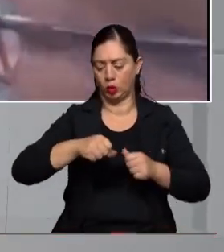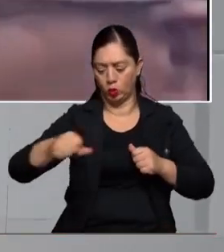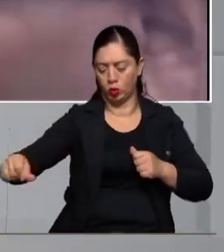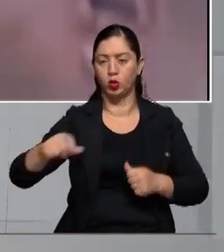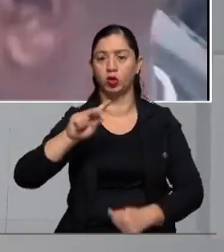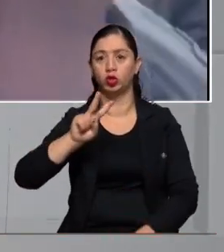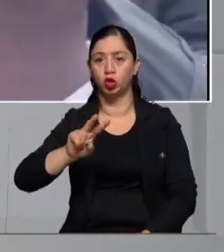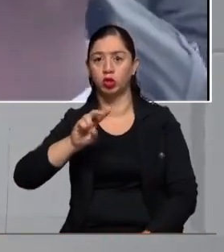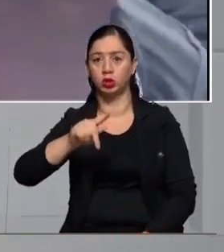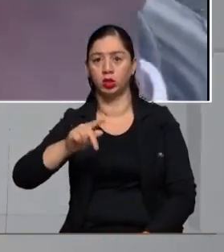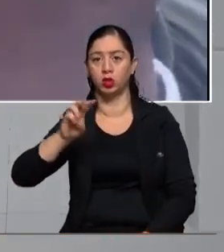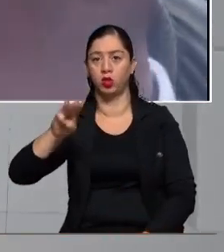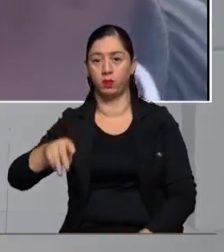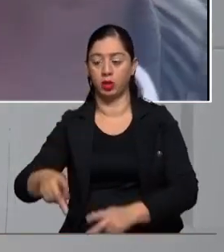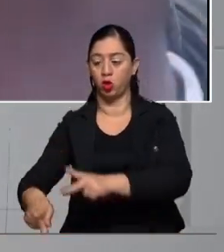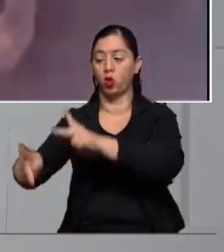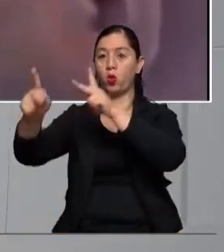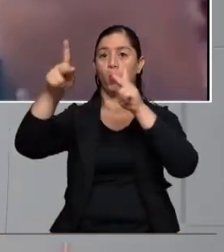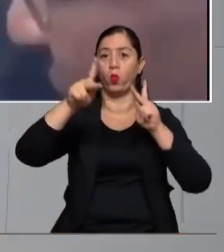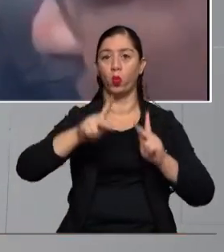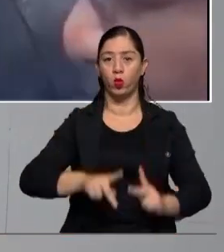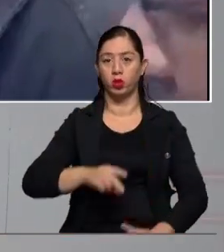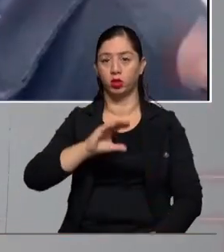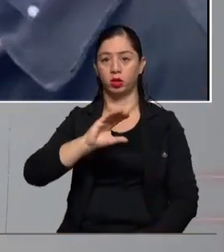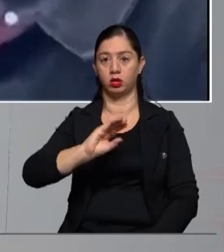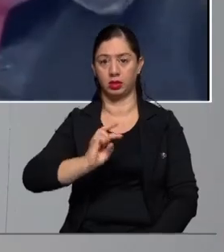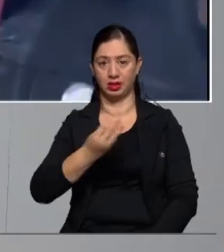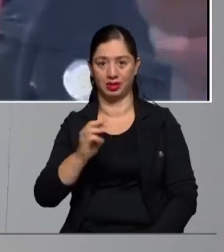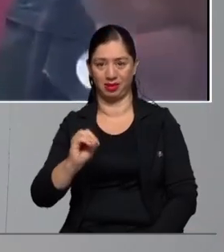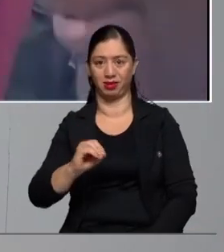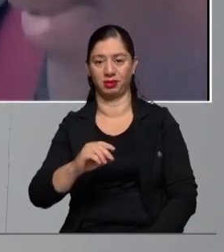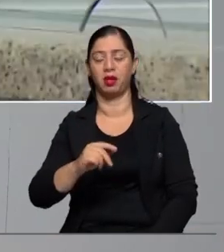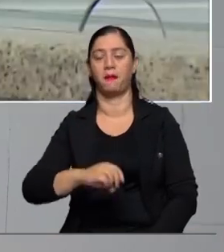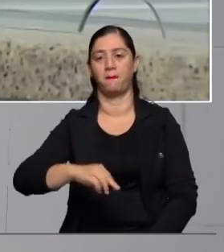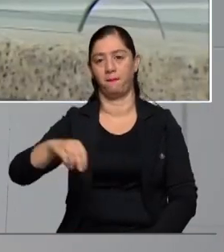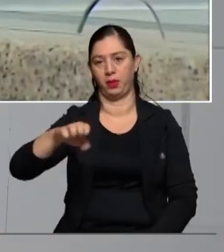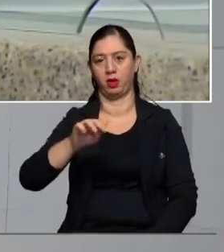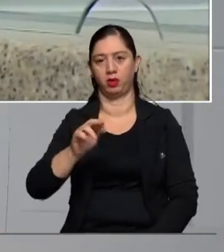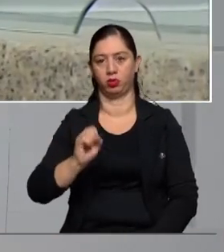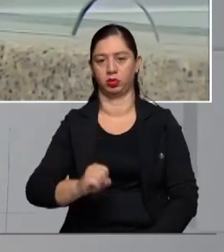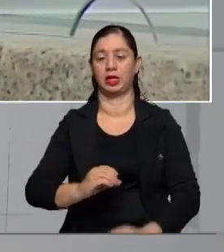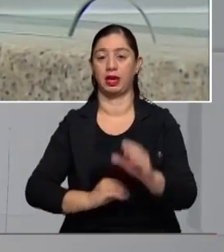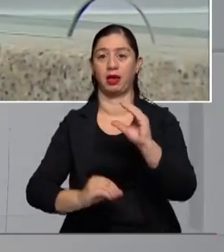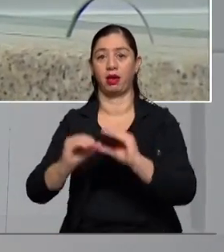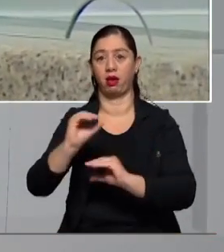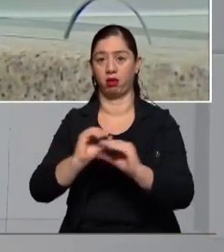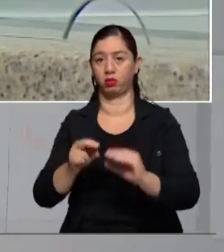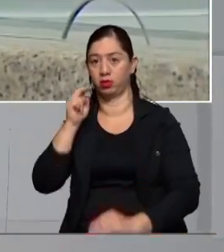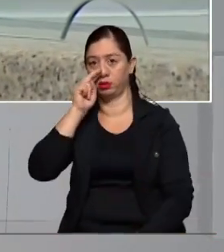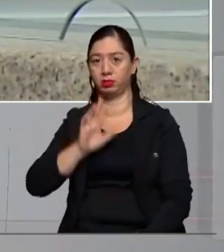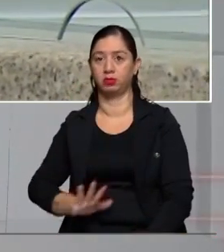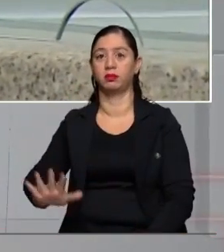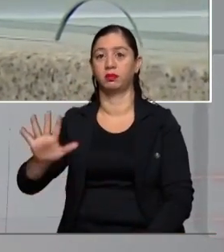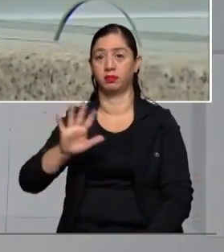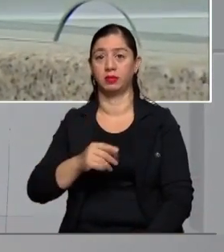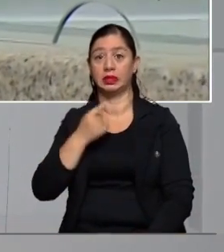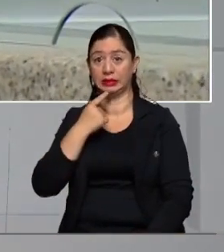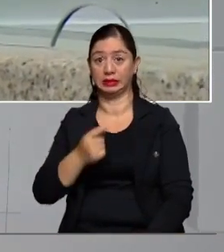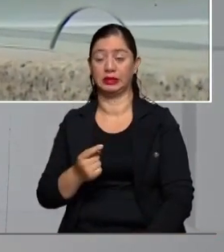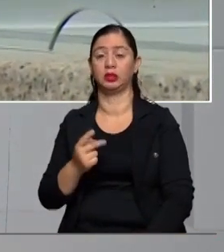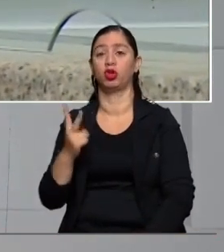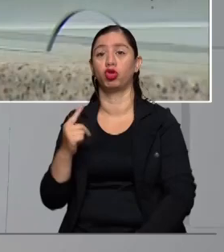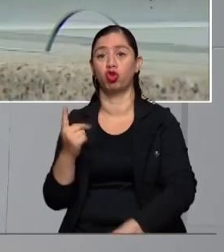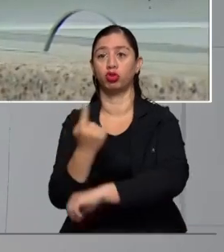incluyen un puente de 30 metros de conectividad entre cauca y nariño según la directiva de las empresas de transportes en las últimas 12 horas